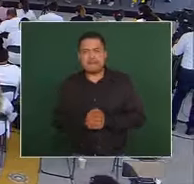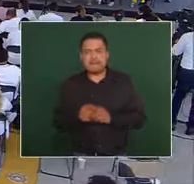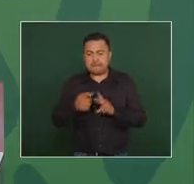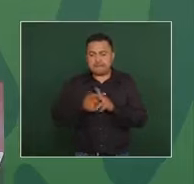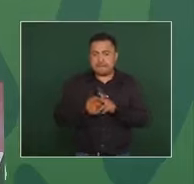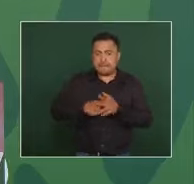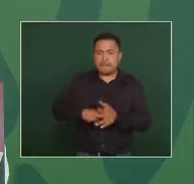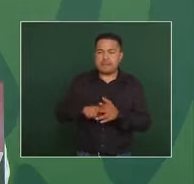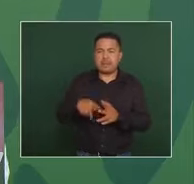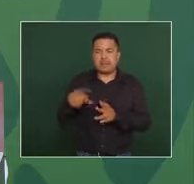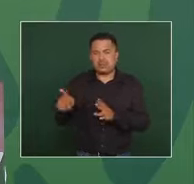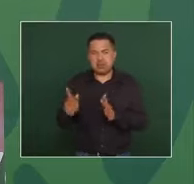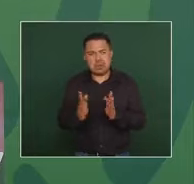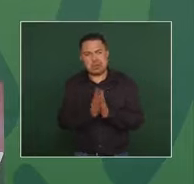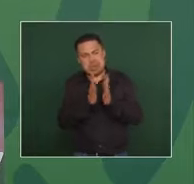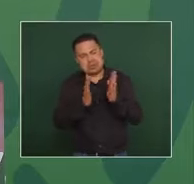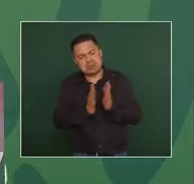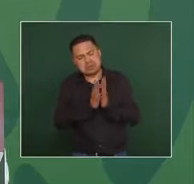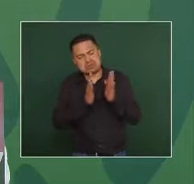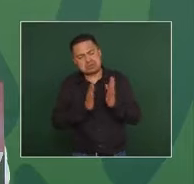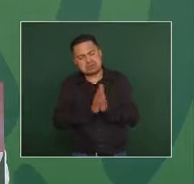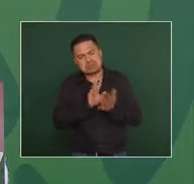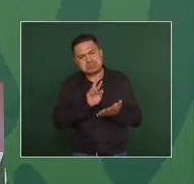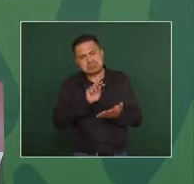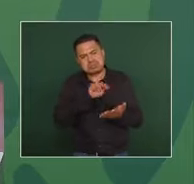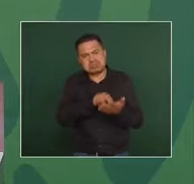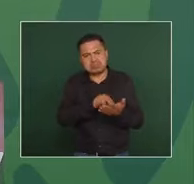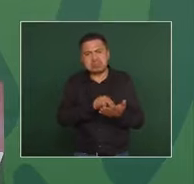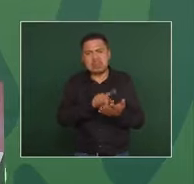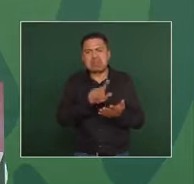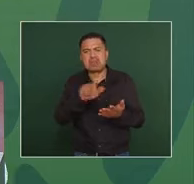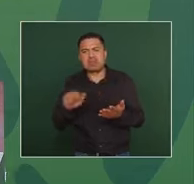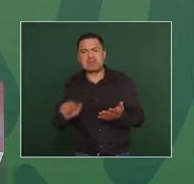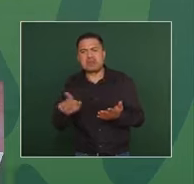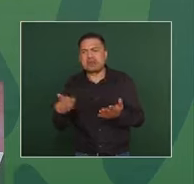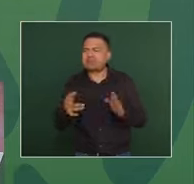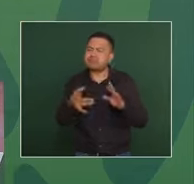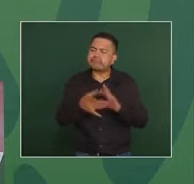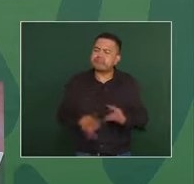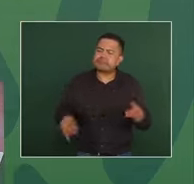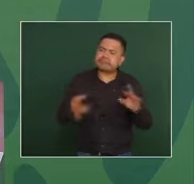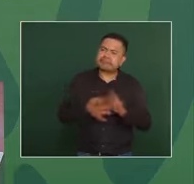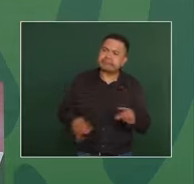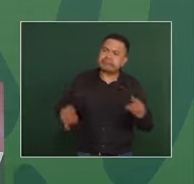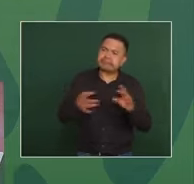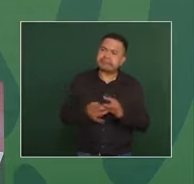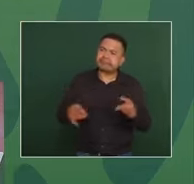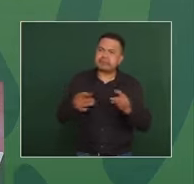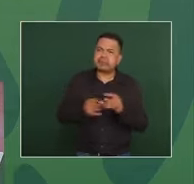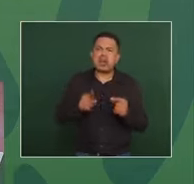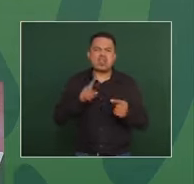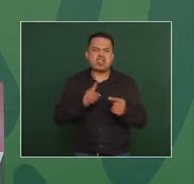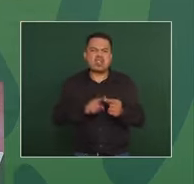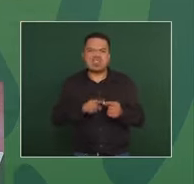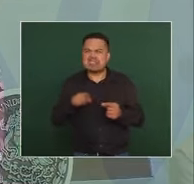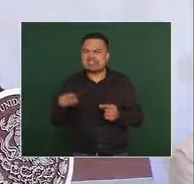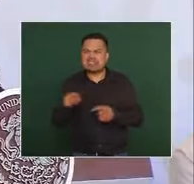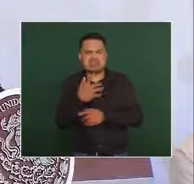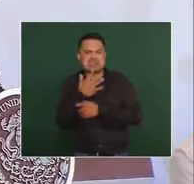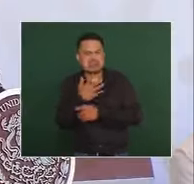inicia su participación y hay una relatoría en donde habla